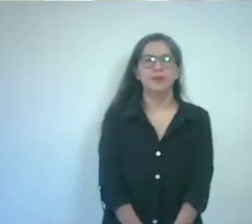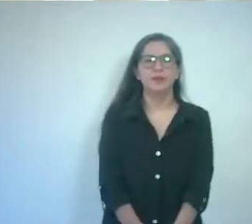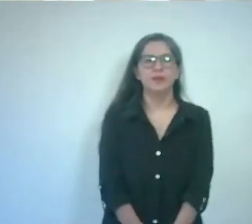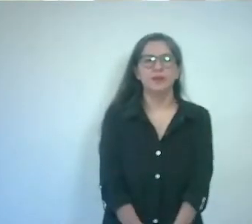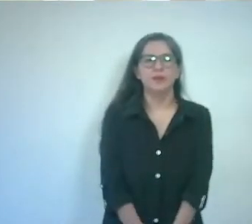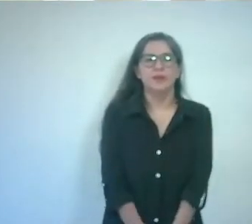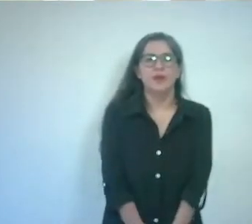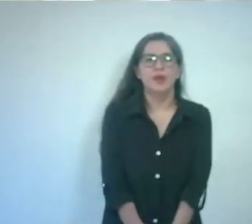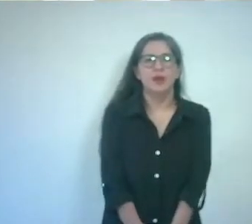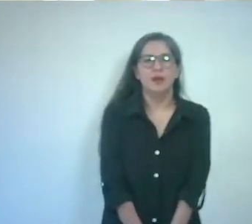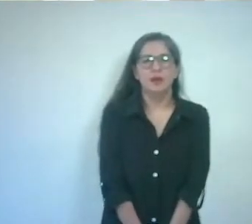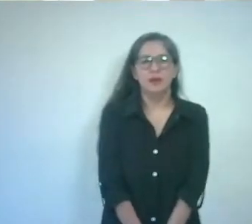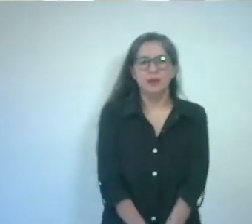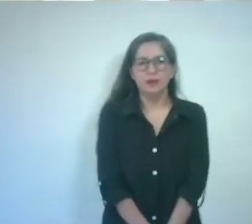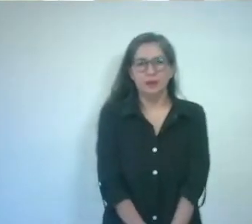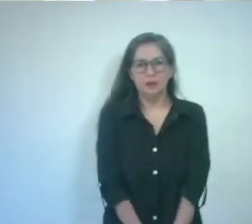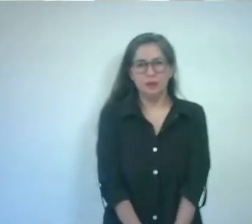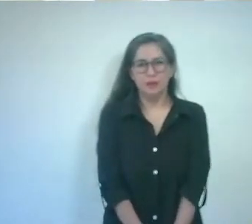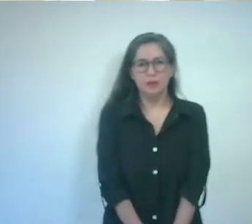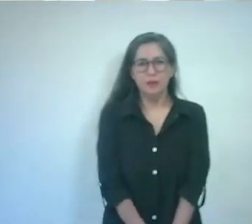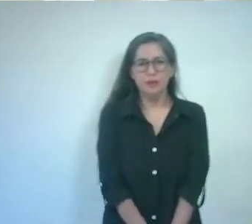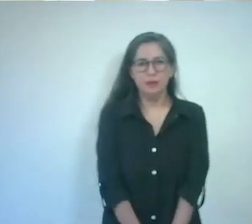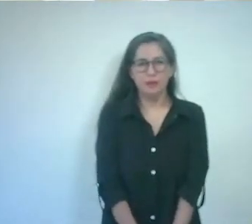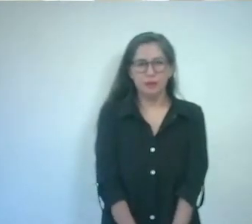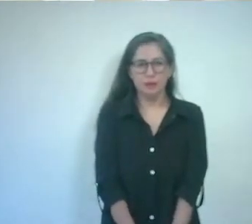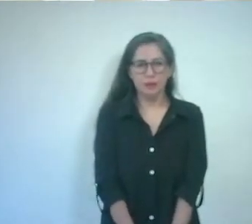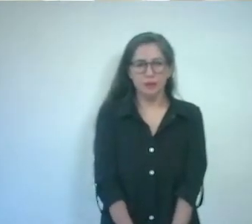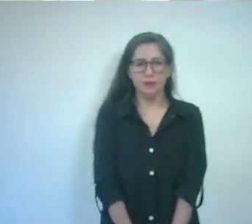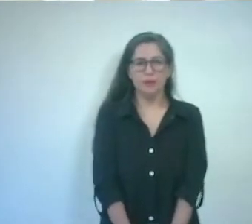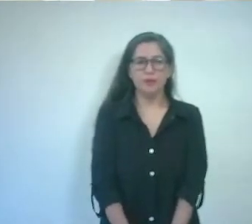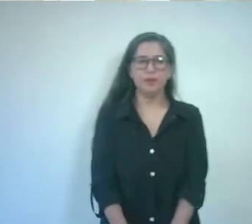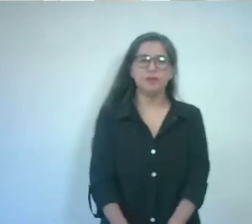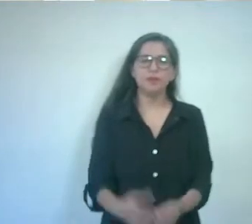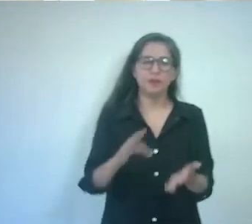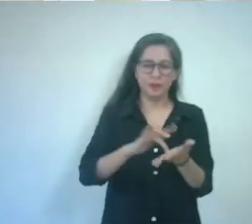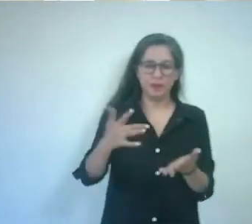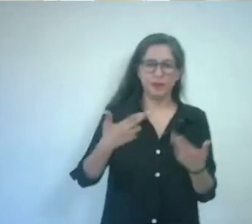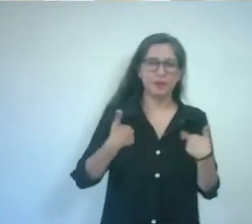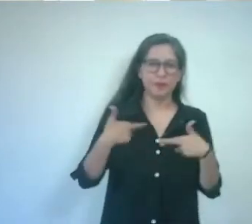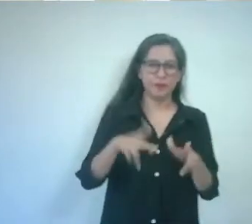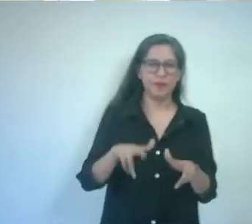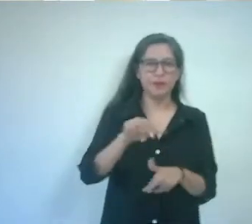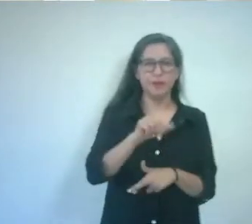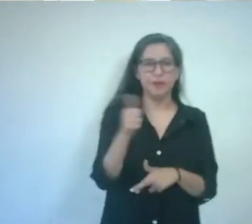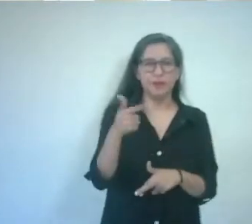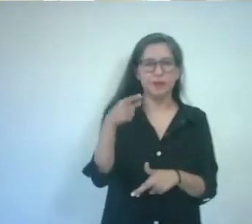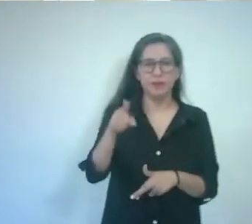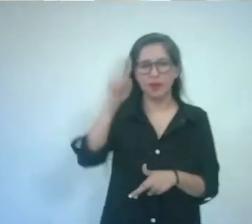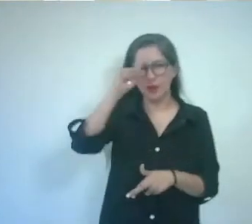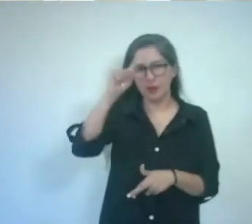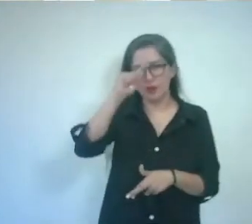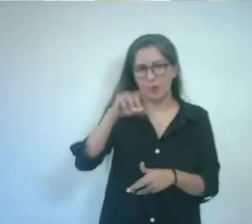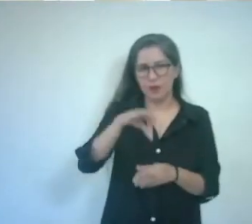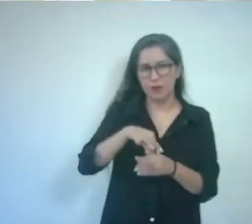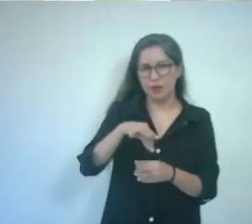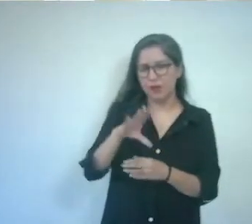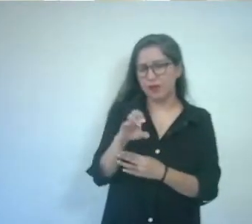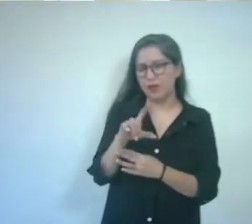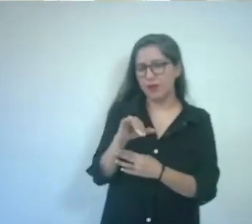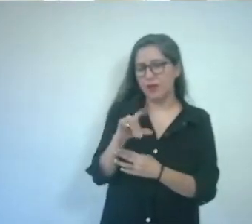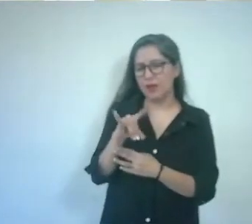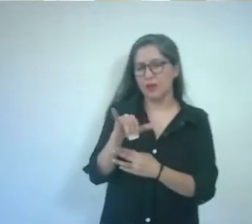Muchas gracias, representante. La siguiente en el uso de la voz es la consejera electoral, la maestra Zelandia Borges